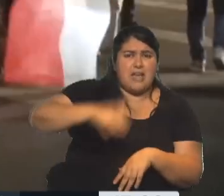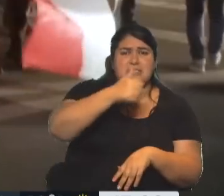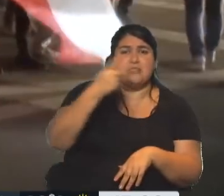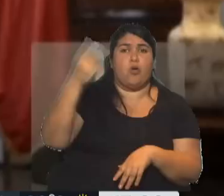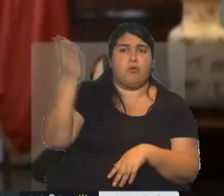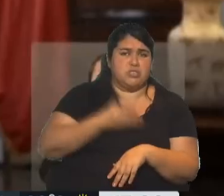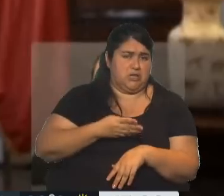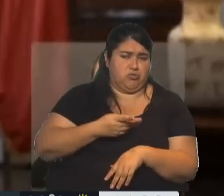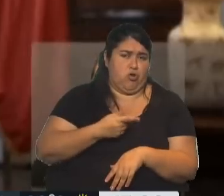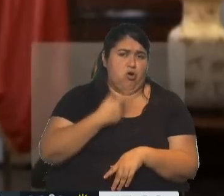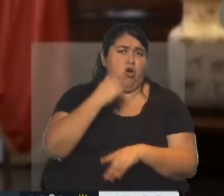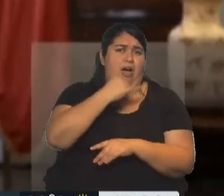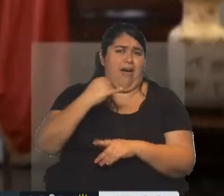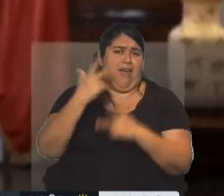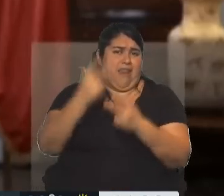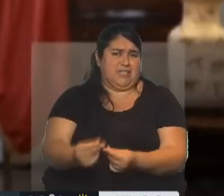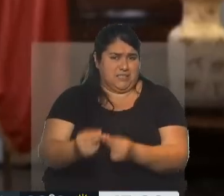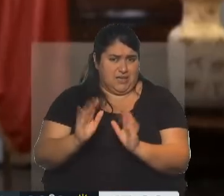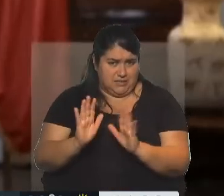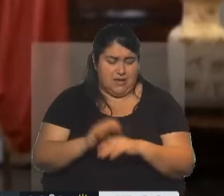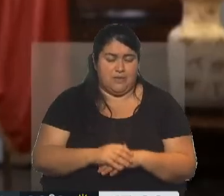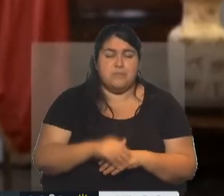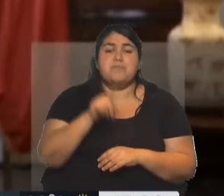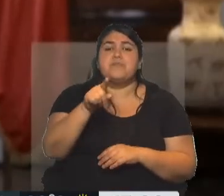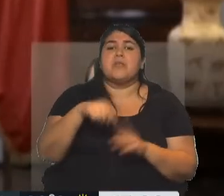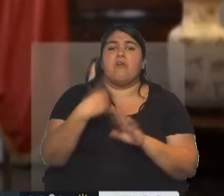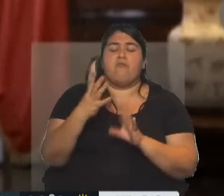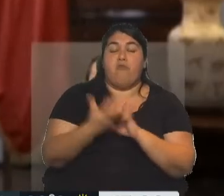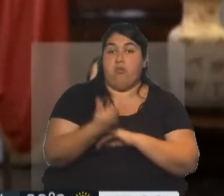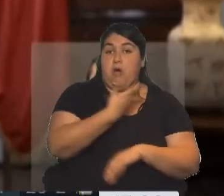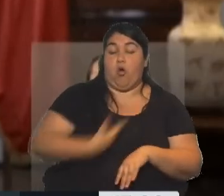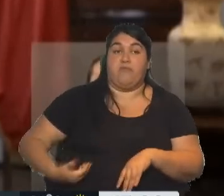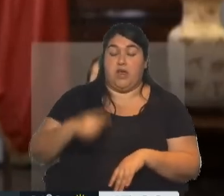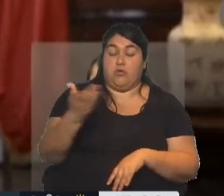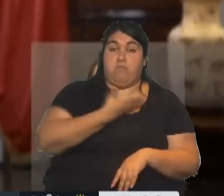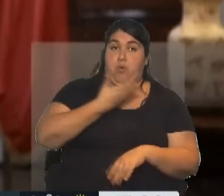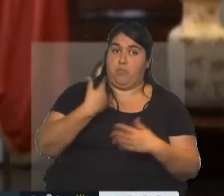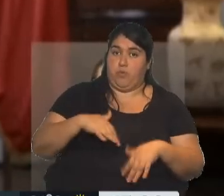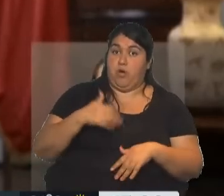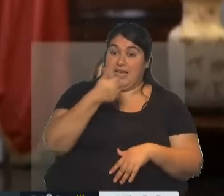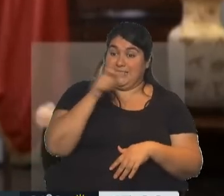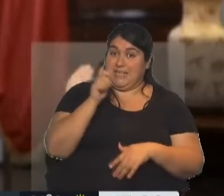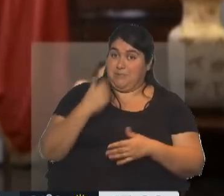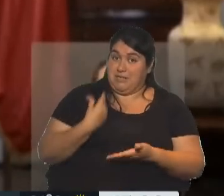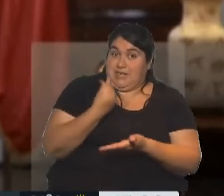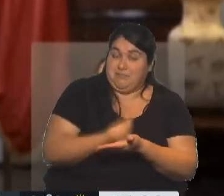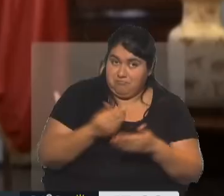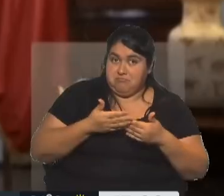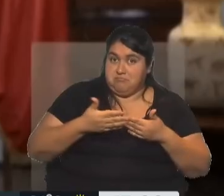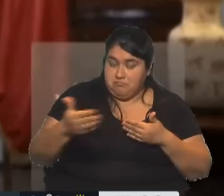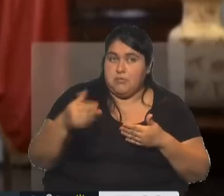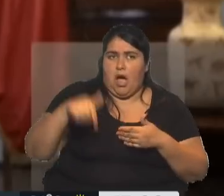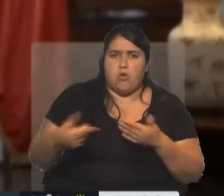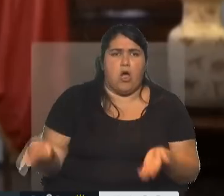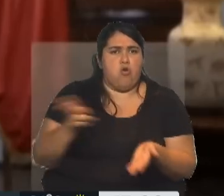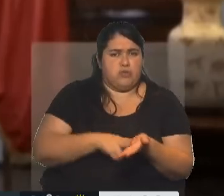de los votantes. Un baldazo de agua helada para el gobierno de Boric, que llevaba apenas 6 meses en el poder y que ahora vuelve a ser golpeado